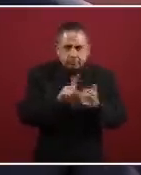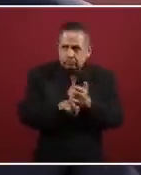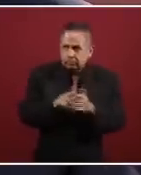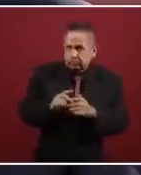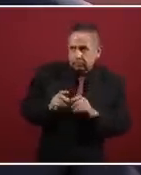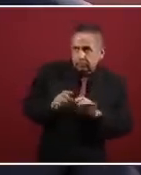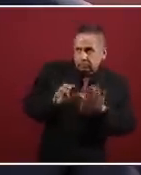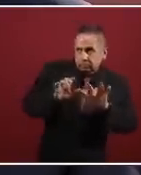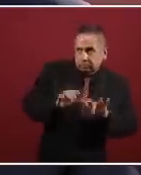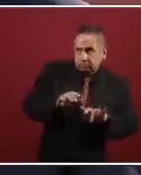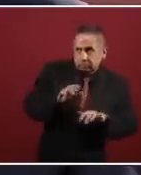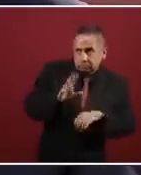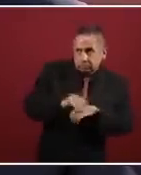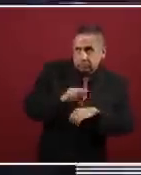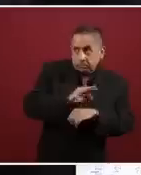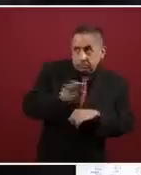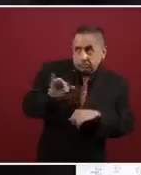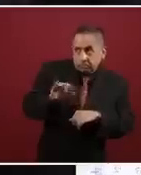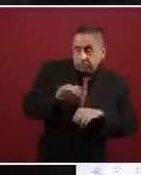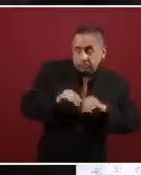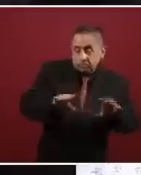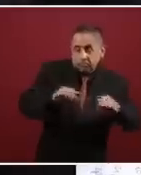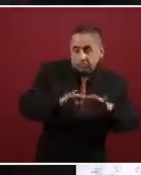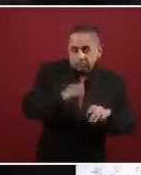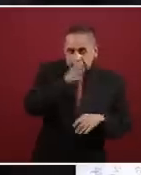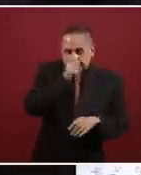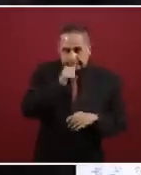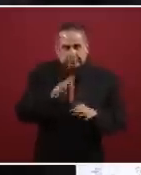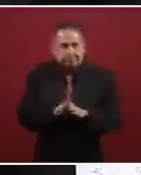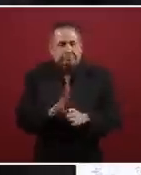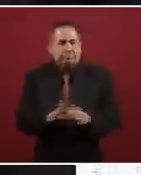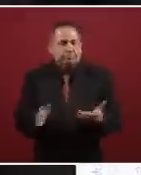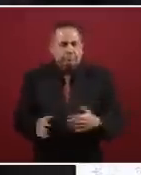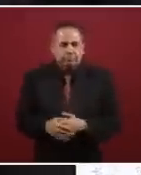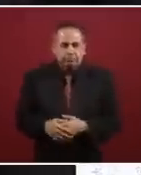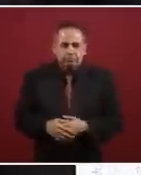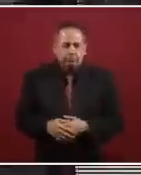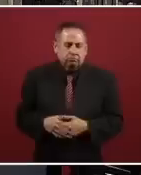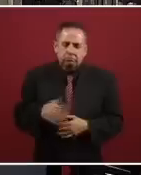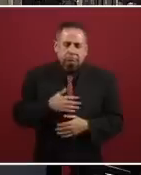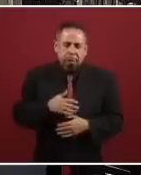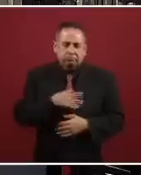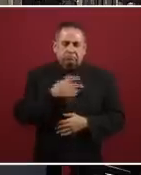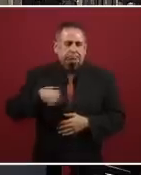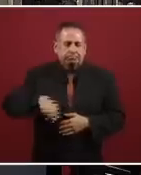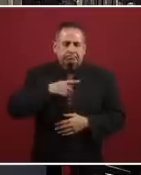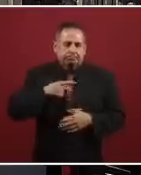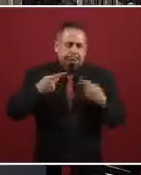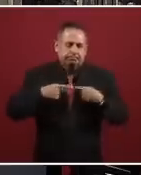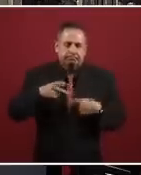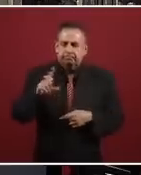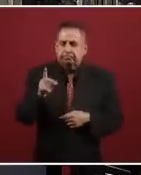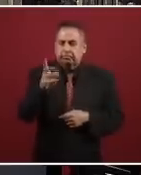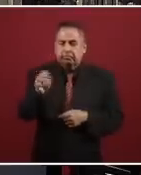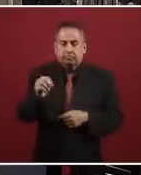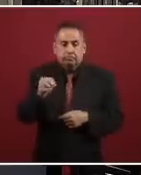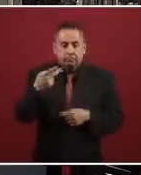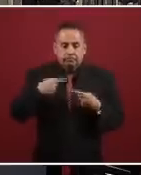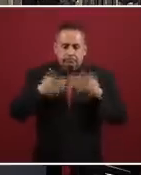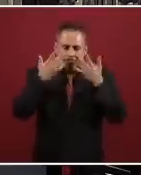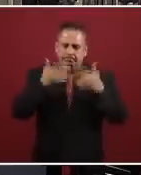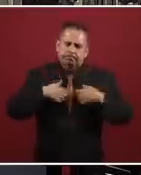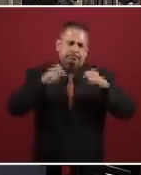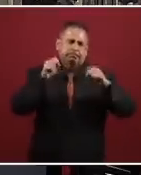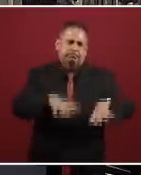qué podíamos publicar o qué no podíamos publicar. Nos salimos 39, no nada más yo, renunciamos 39